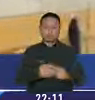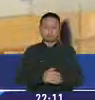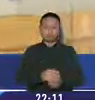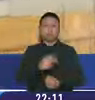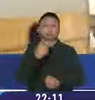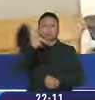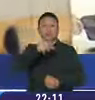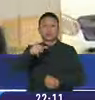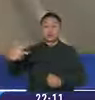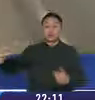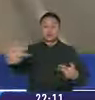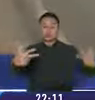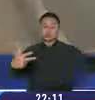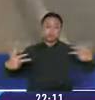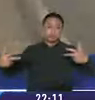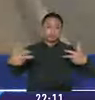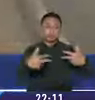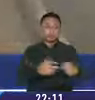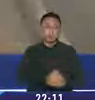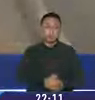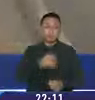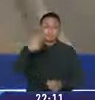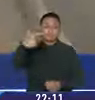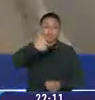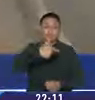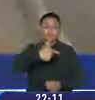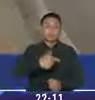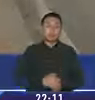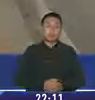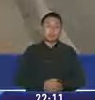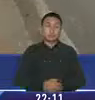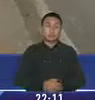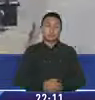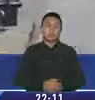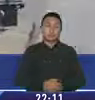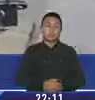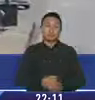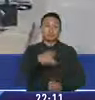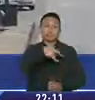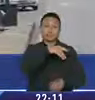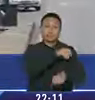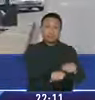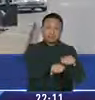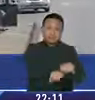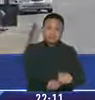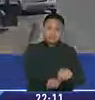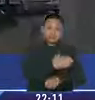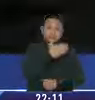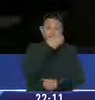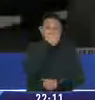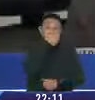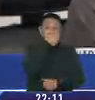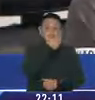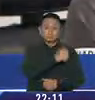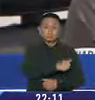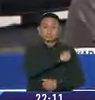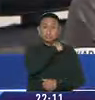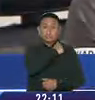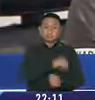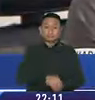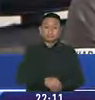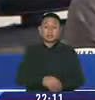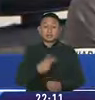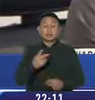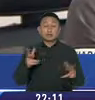por desconocidos quienes lo sometieron con armas de fuego. Y así se inició su secuestro. Fue interceptado por